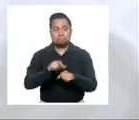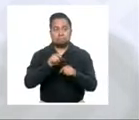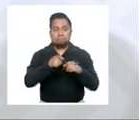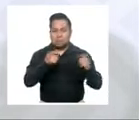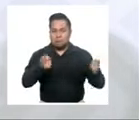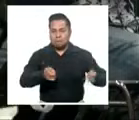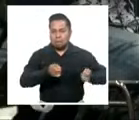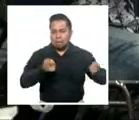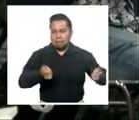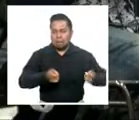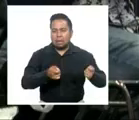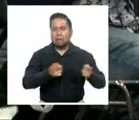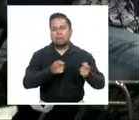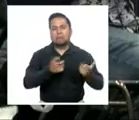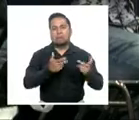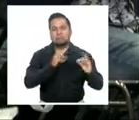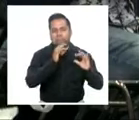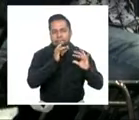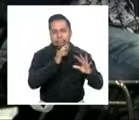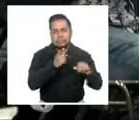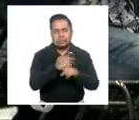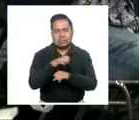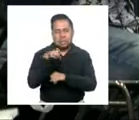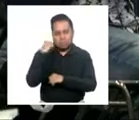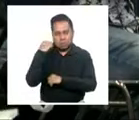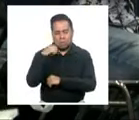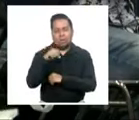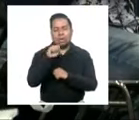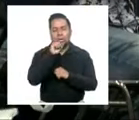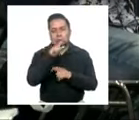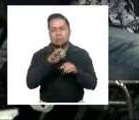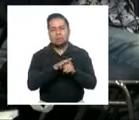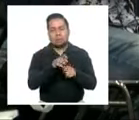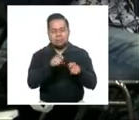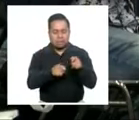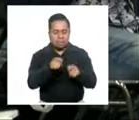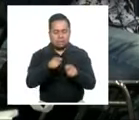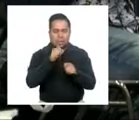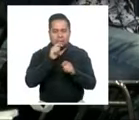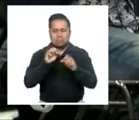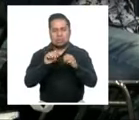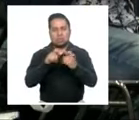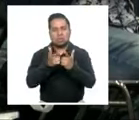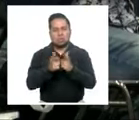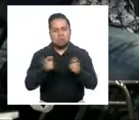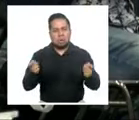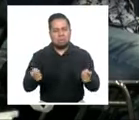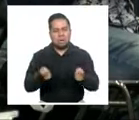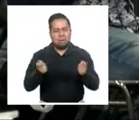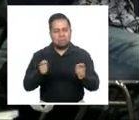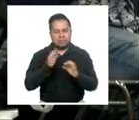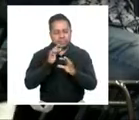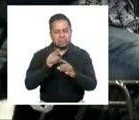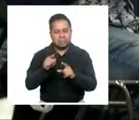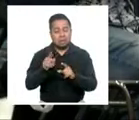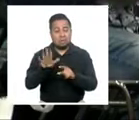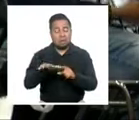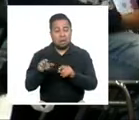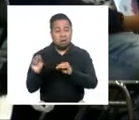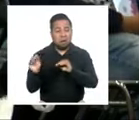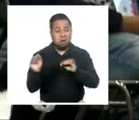banda filarmónica del estado de Oaxaca como la marimba, la orquesta, pues estaban totalmente